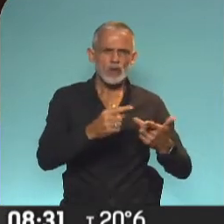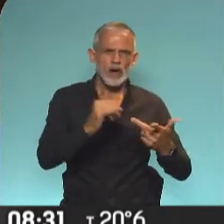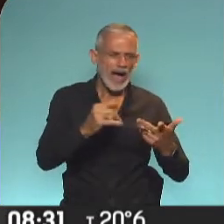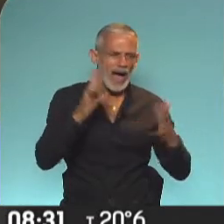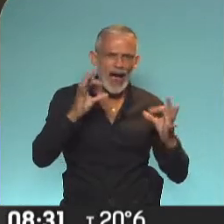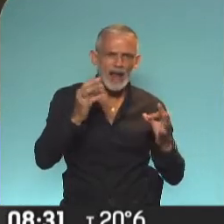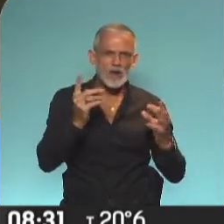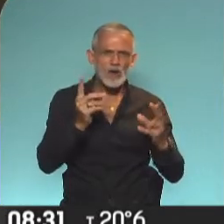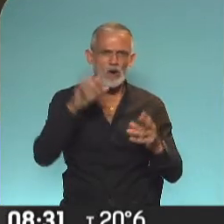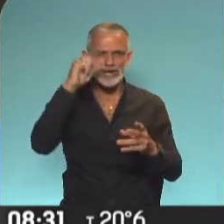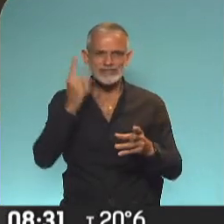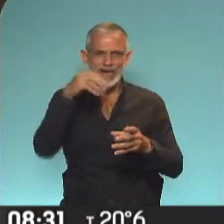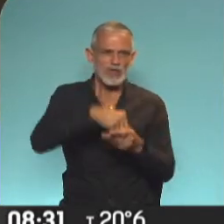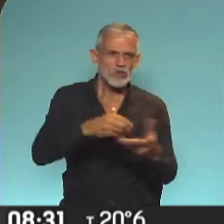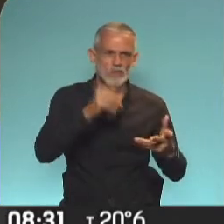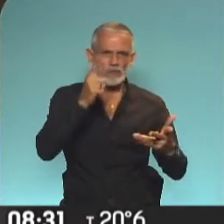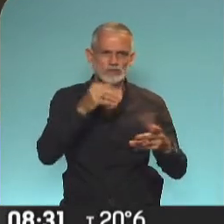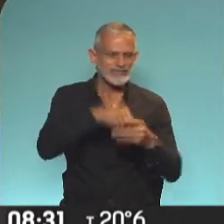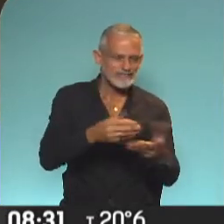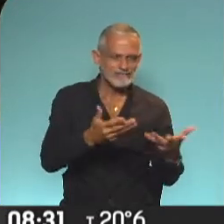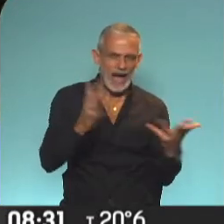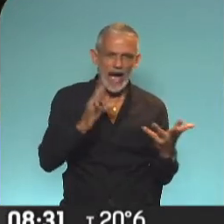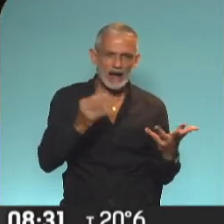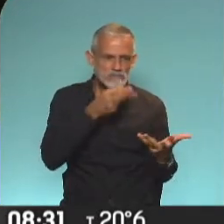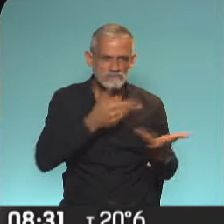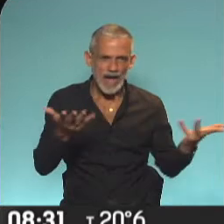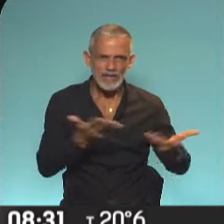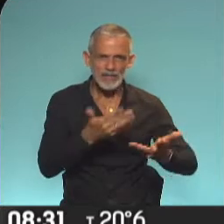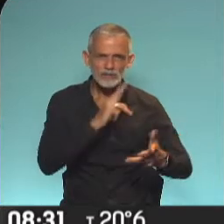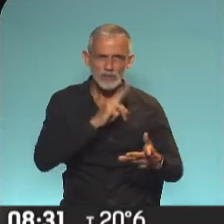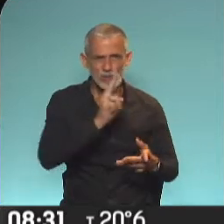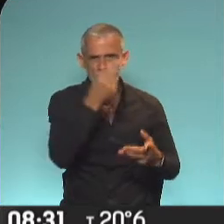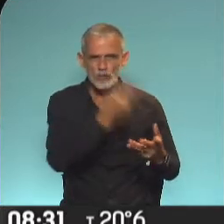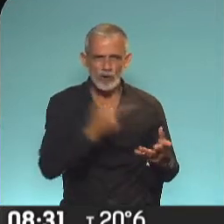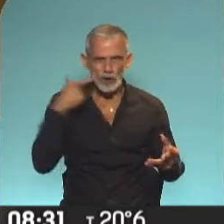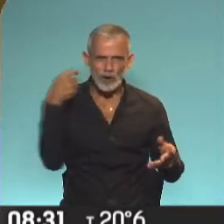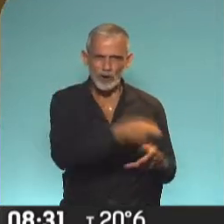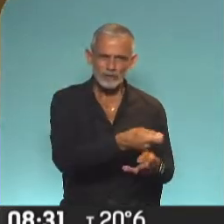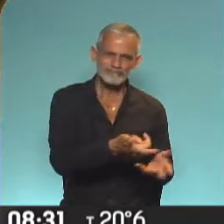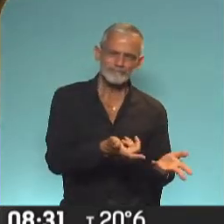una intervención que pudiera prevenirlos en estos casos que ocurrió el femicidio. Así que bueno,